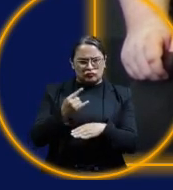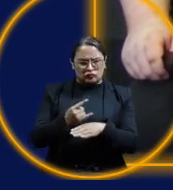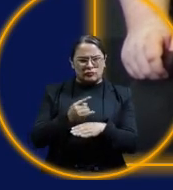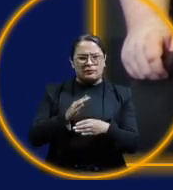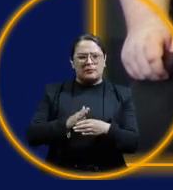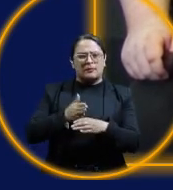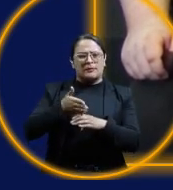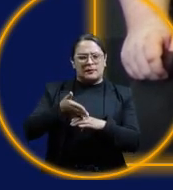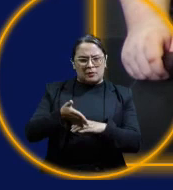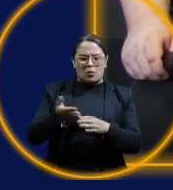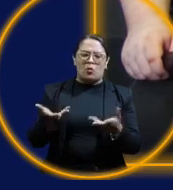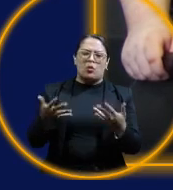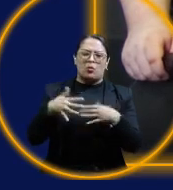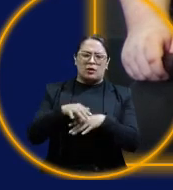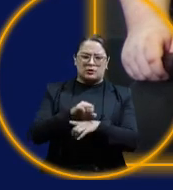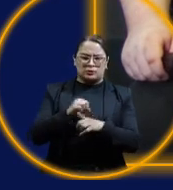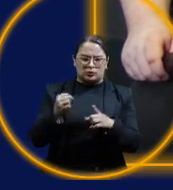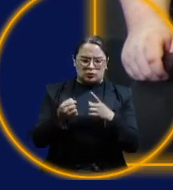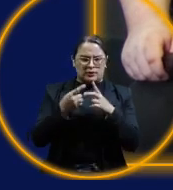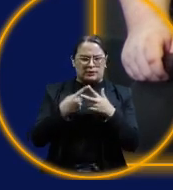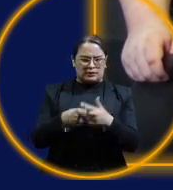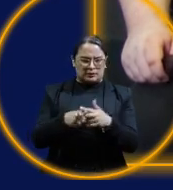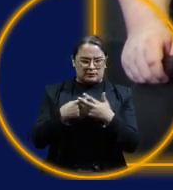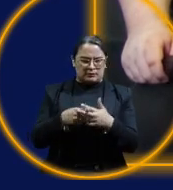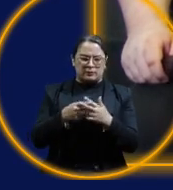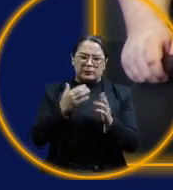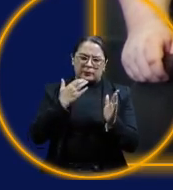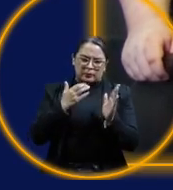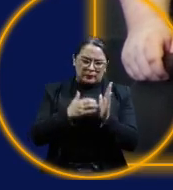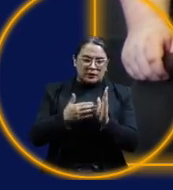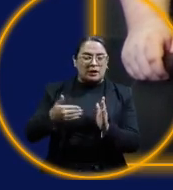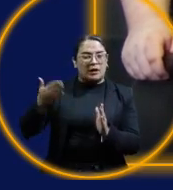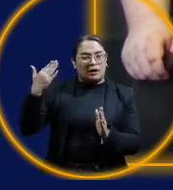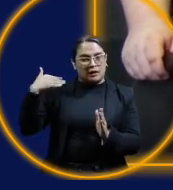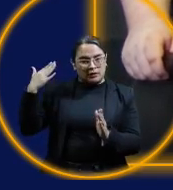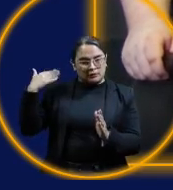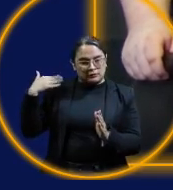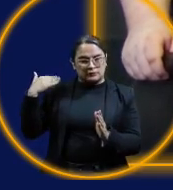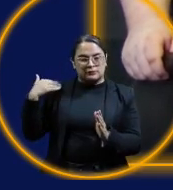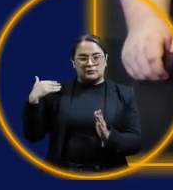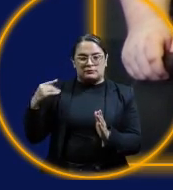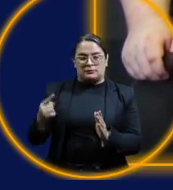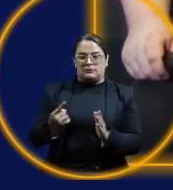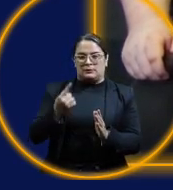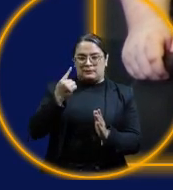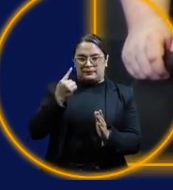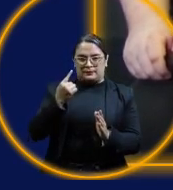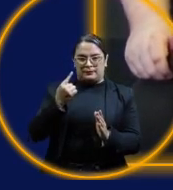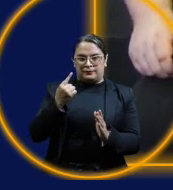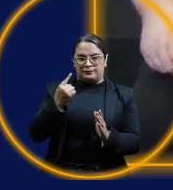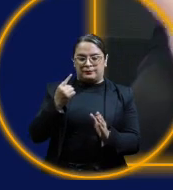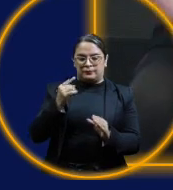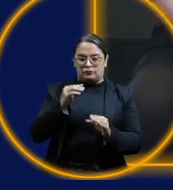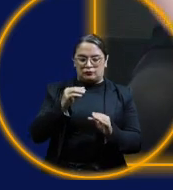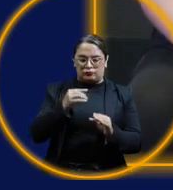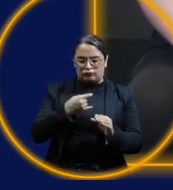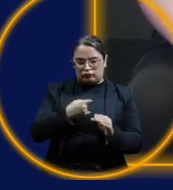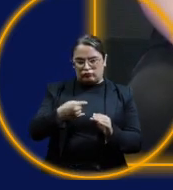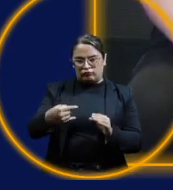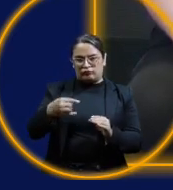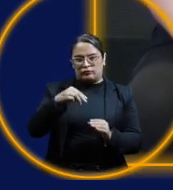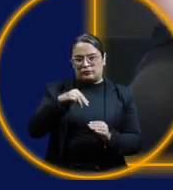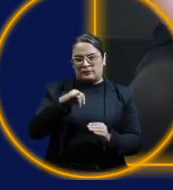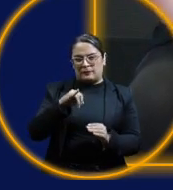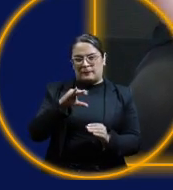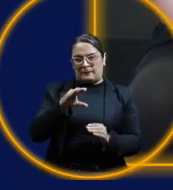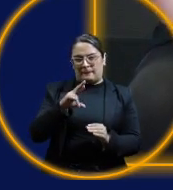medios las redes sociales como herramienta por ejemplo antes yo estaba haciendo mi primer registro Michael record en 2010